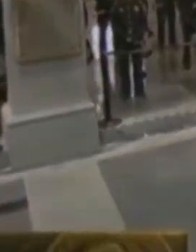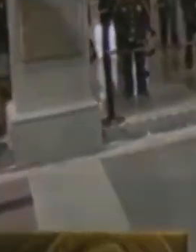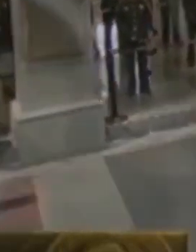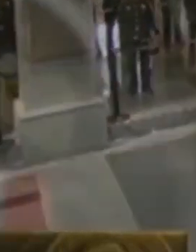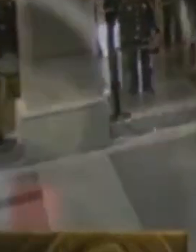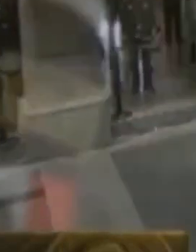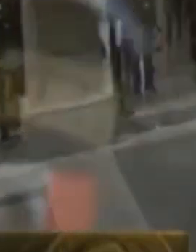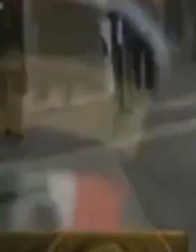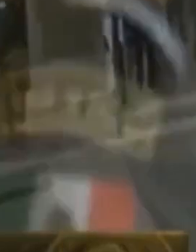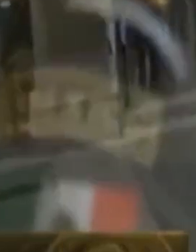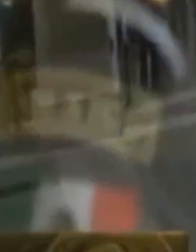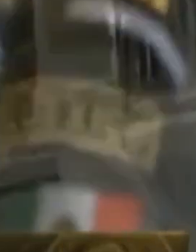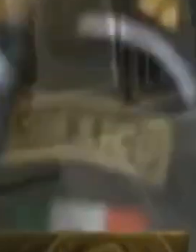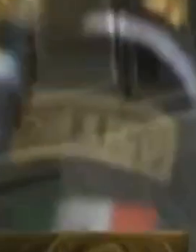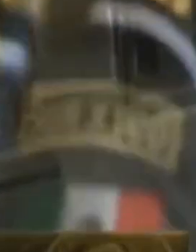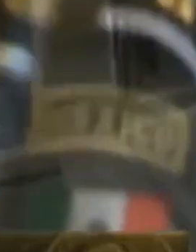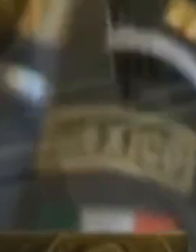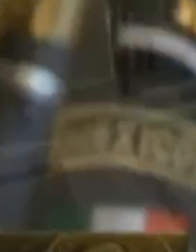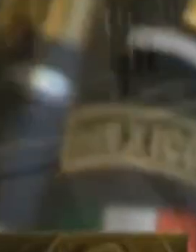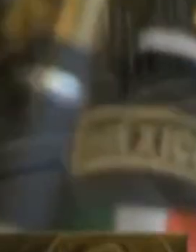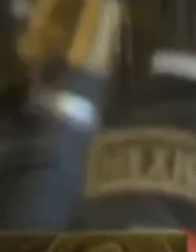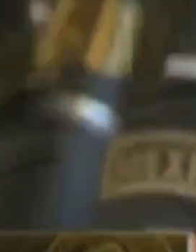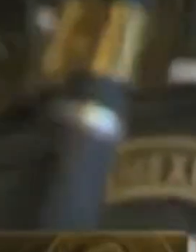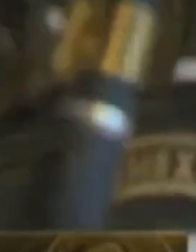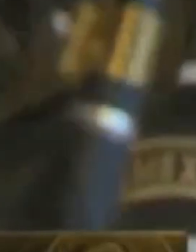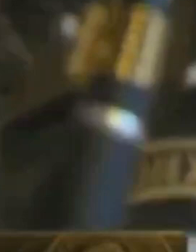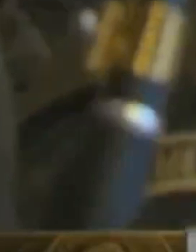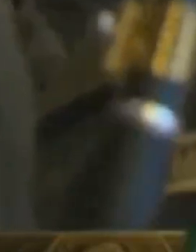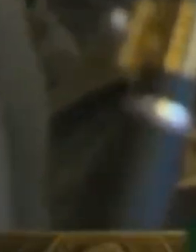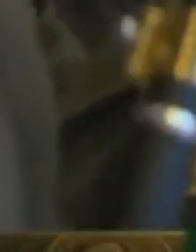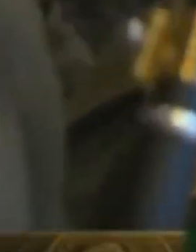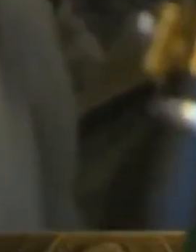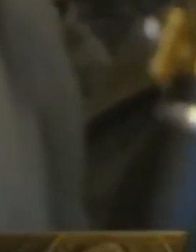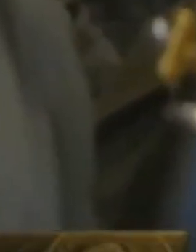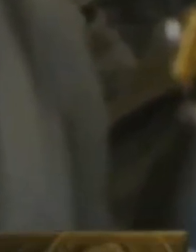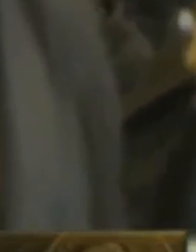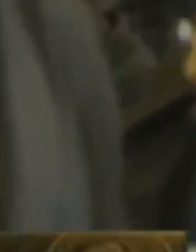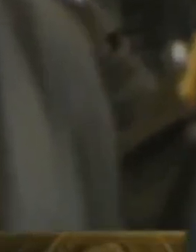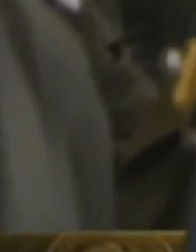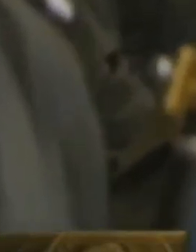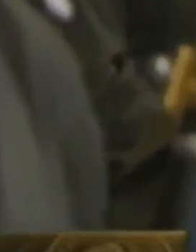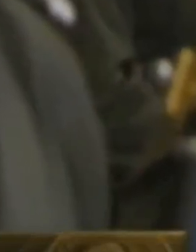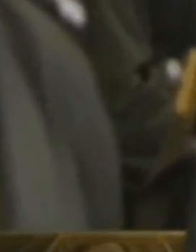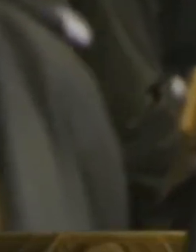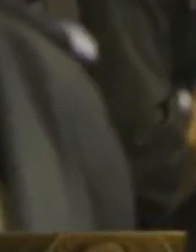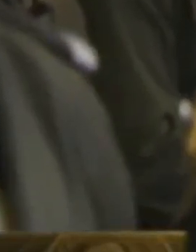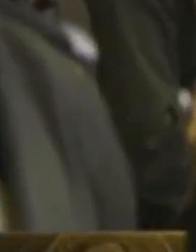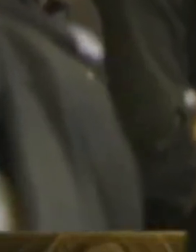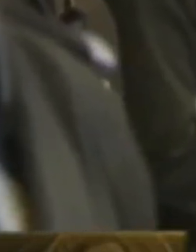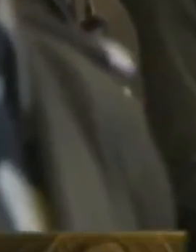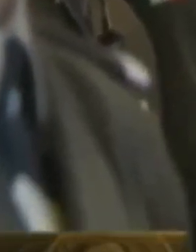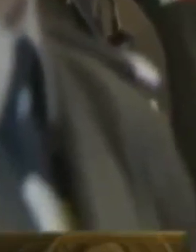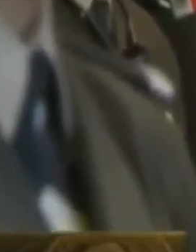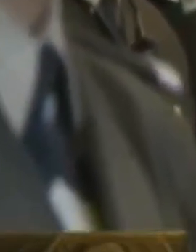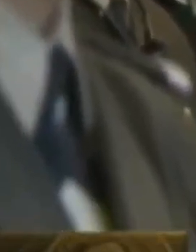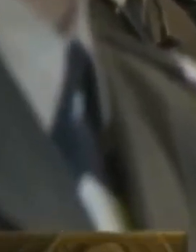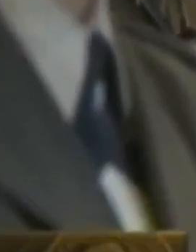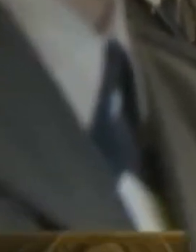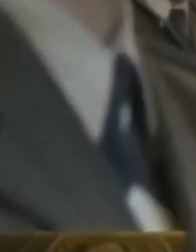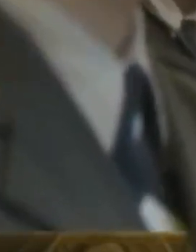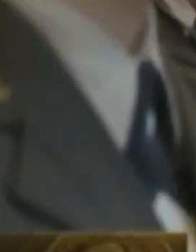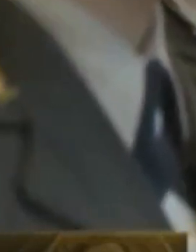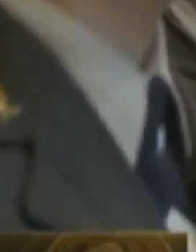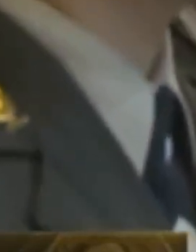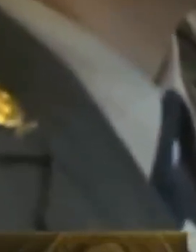la República, y en donde sirve también esto como una base, como un fundamento fundamental para conocer